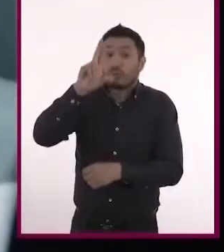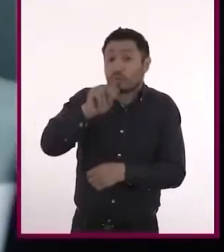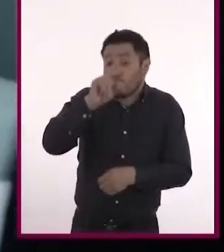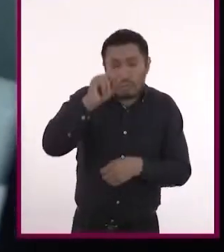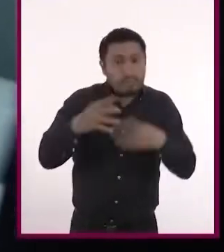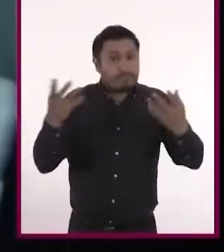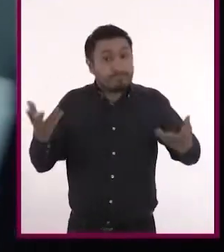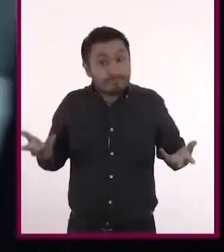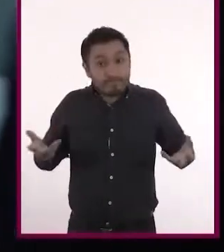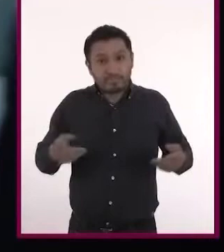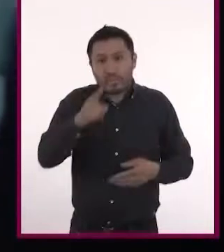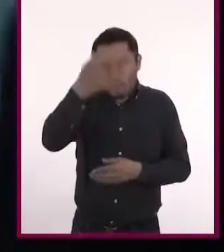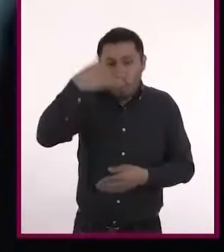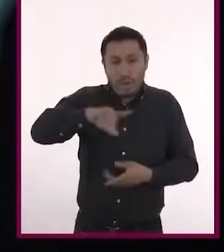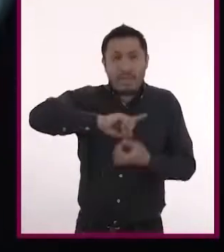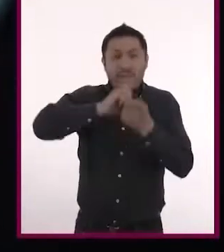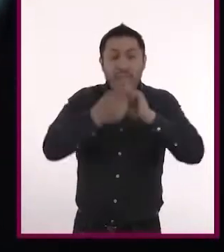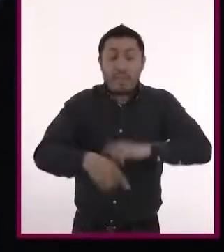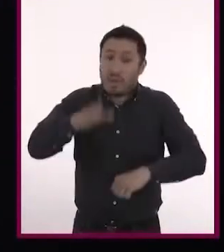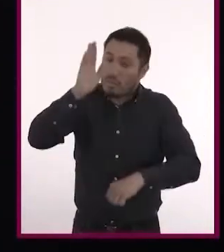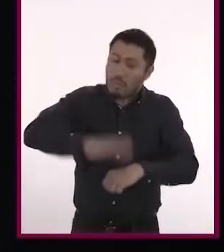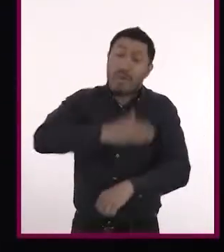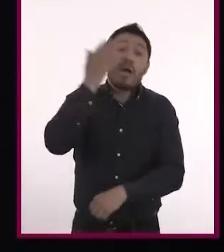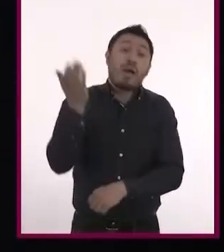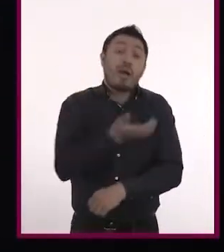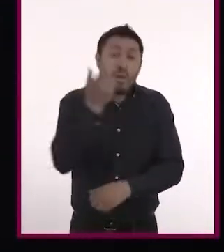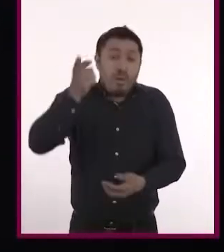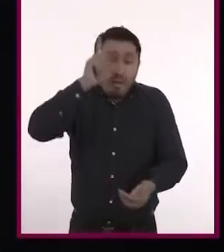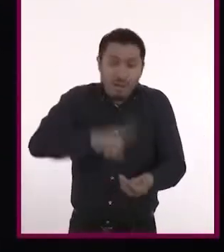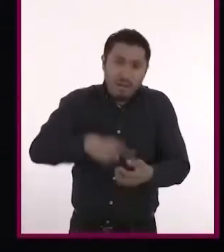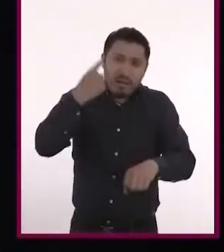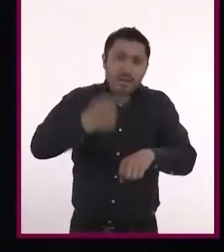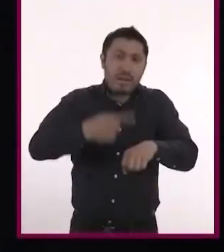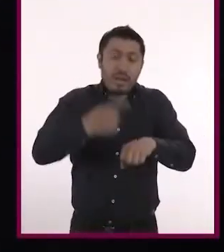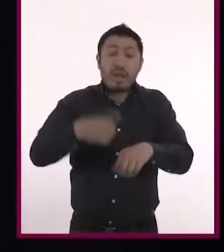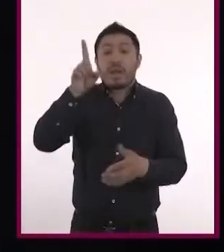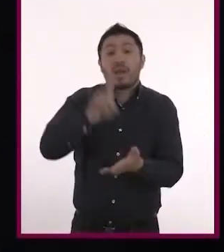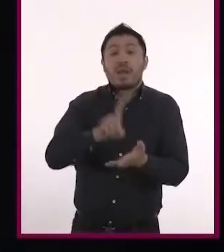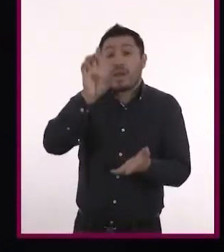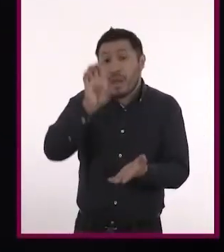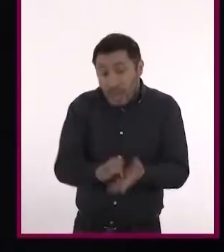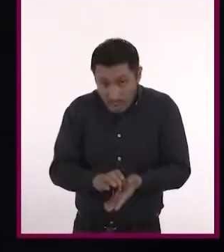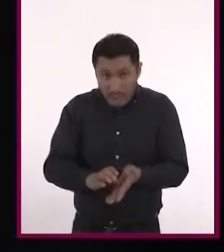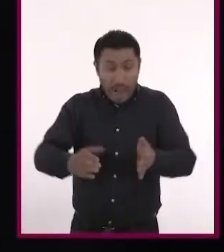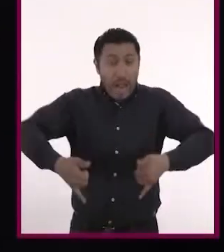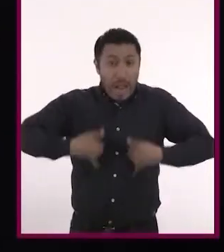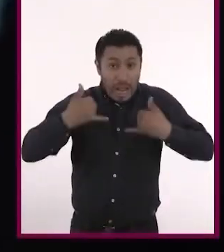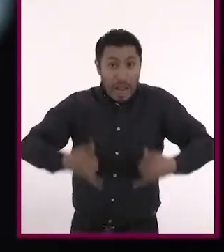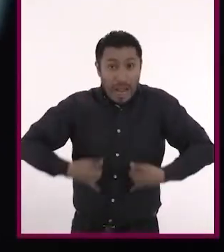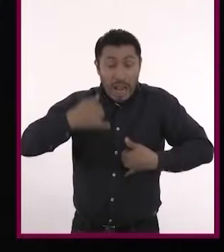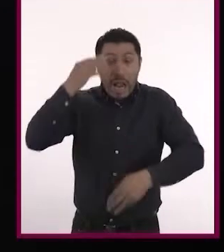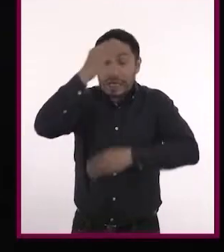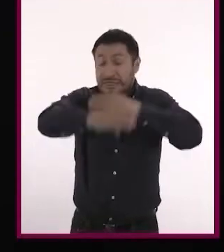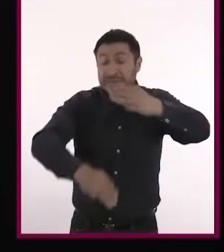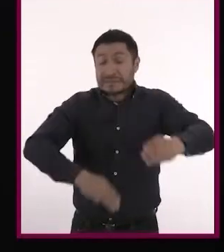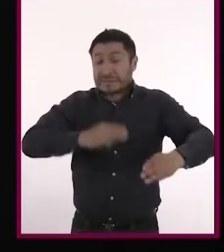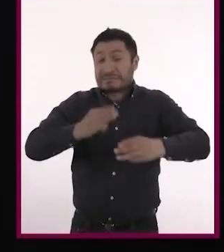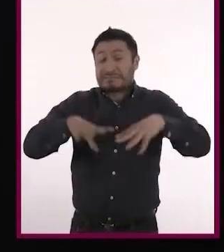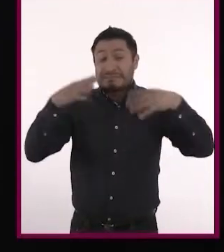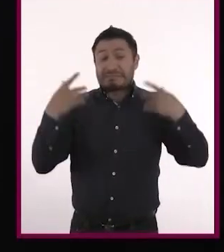tratan. ¿Sabías que la depresión es una de las principales causas de enfermedad y discapacidad entre adolescentes a nivel